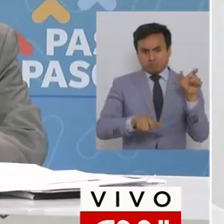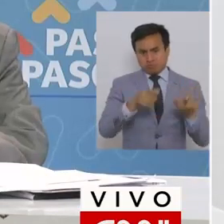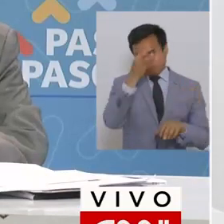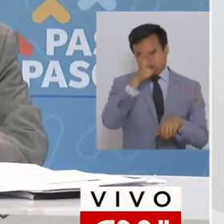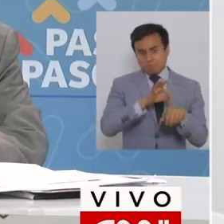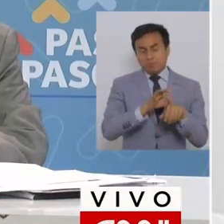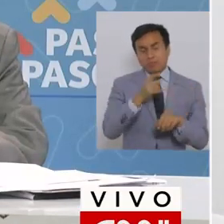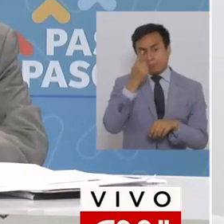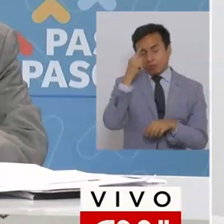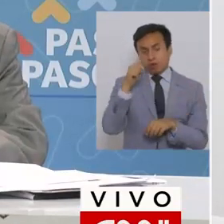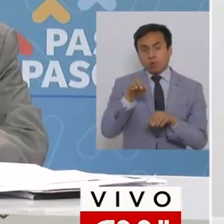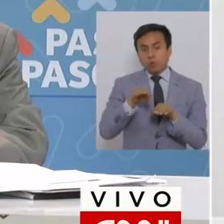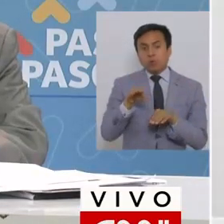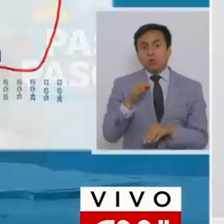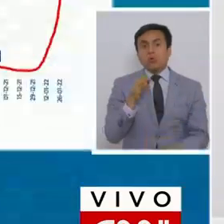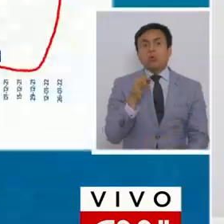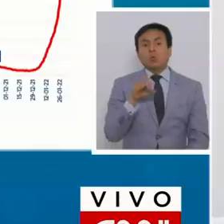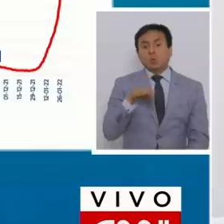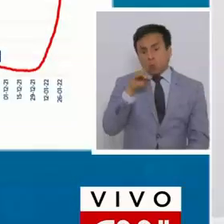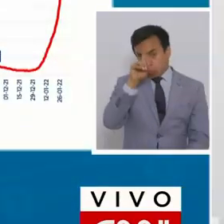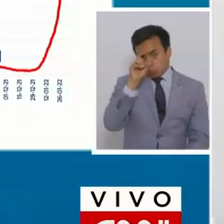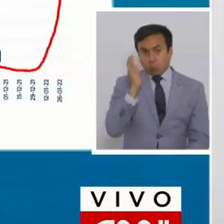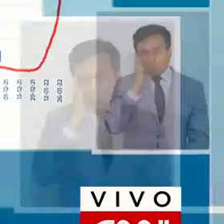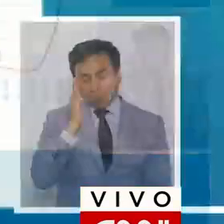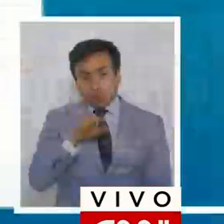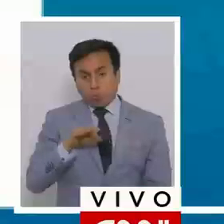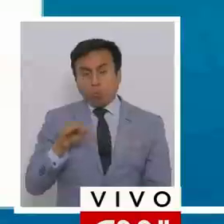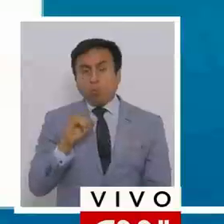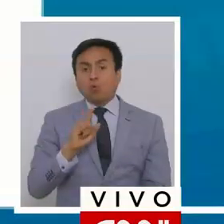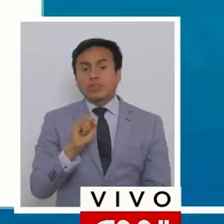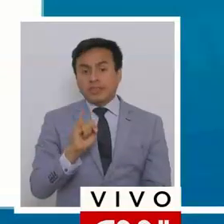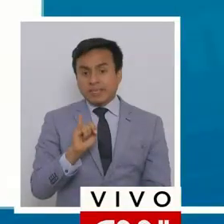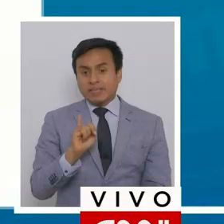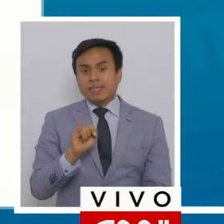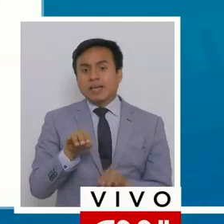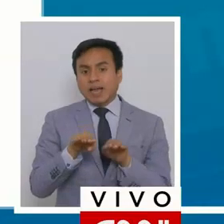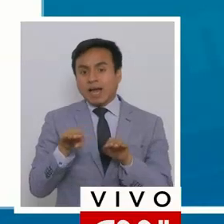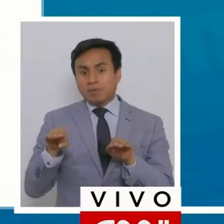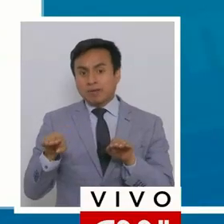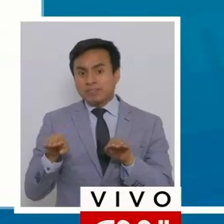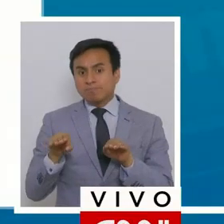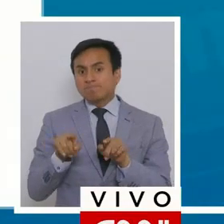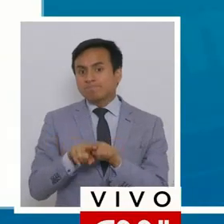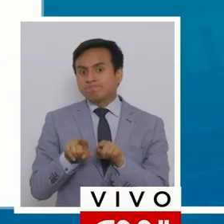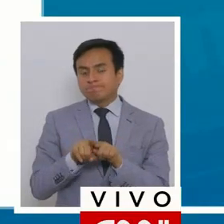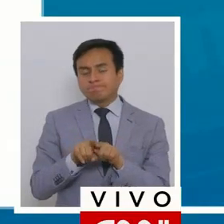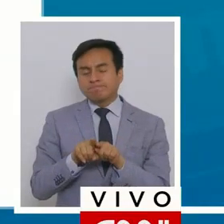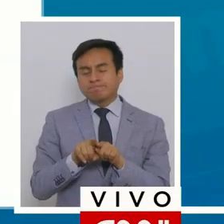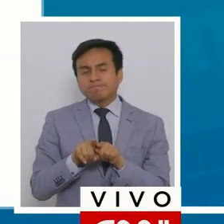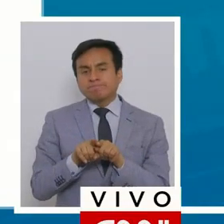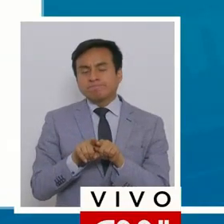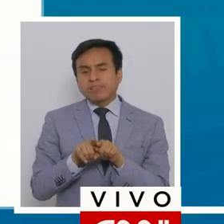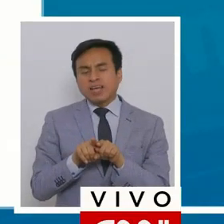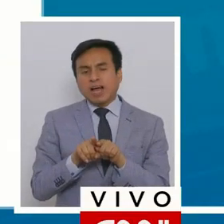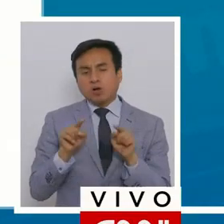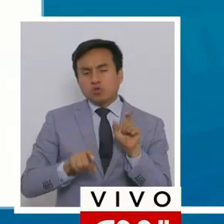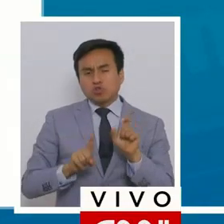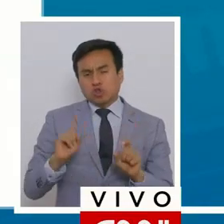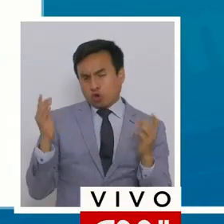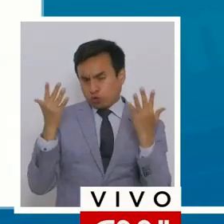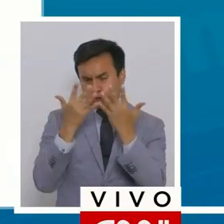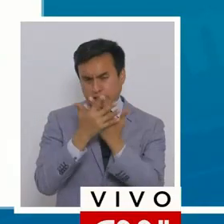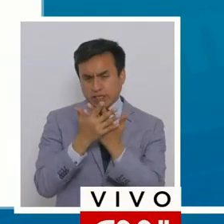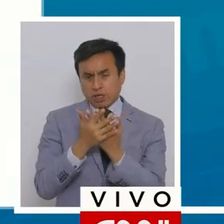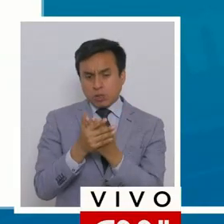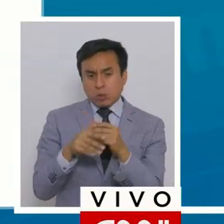el uso de camas UTI, hemos insistido en esto, a pesar de que puede ser una señal que puede confundir a la gente, el